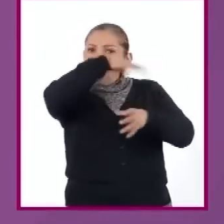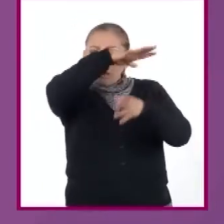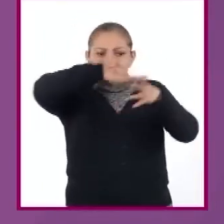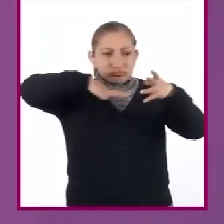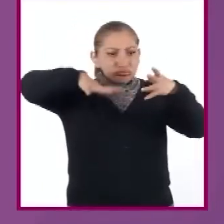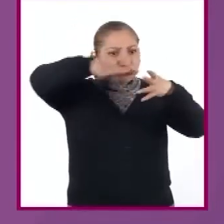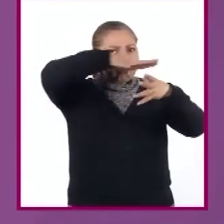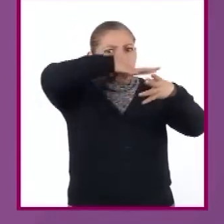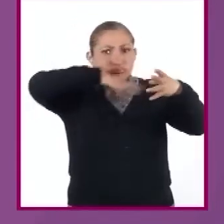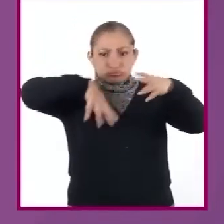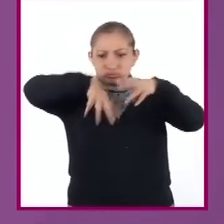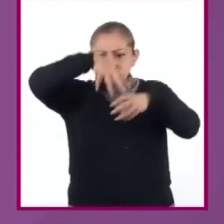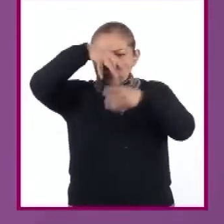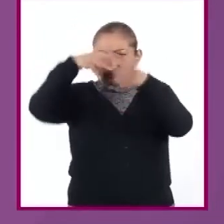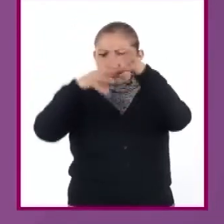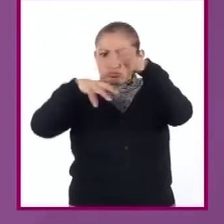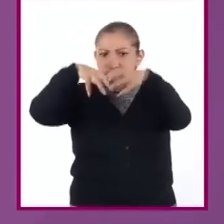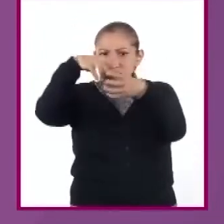espacio disponible.